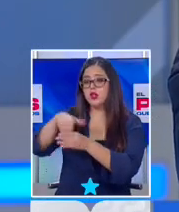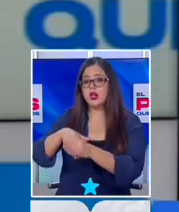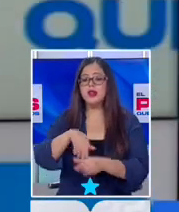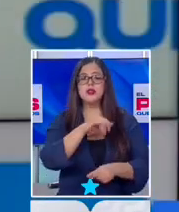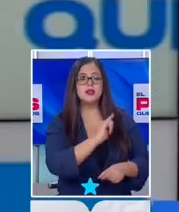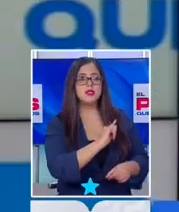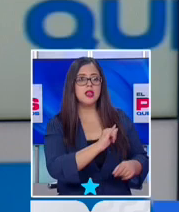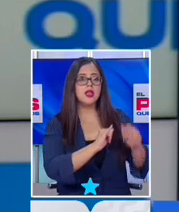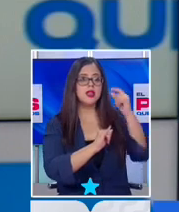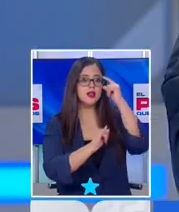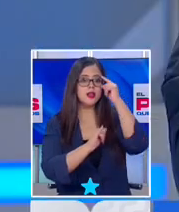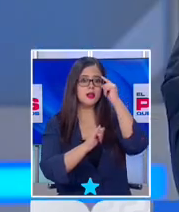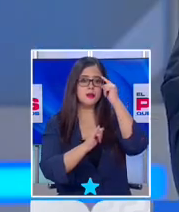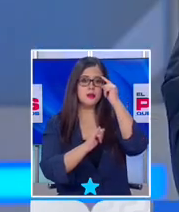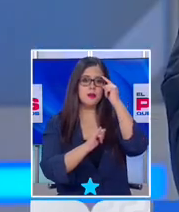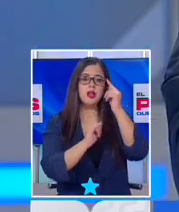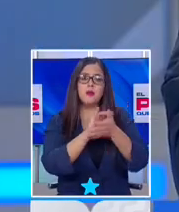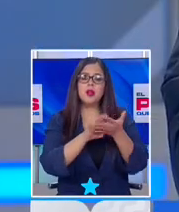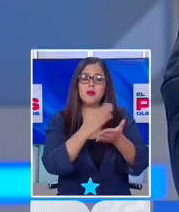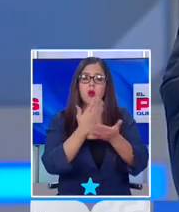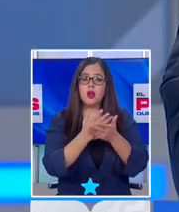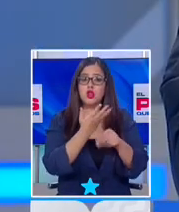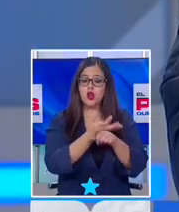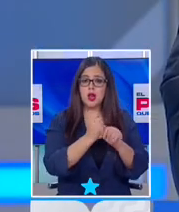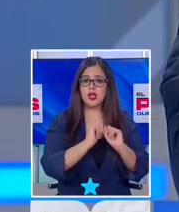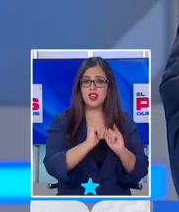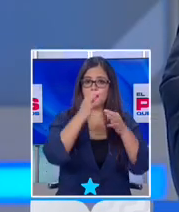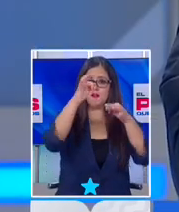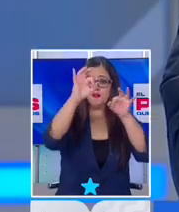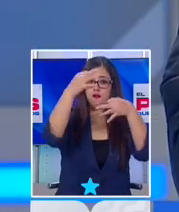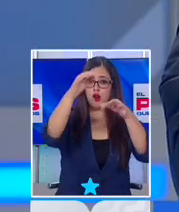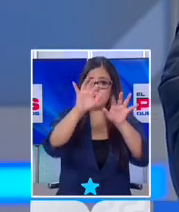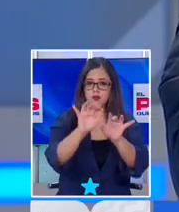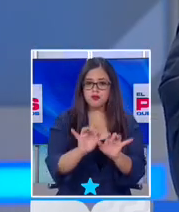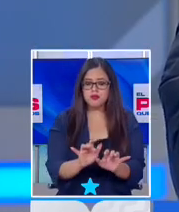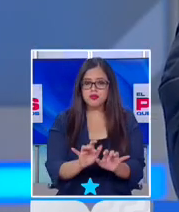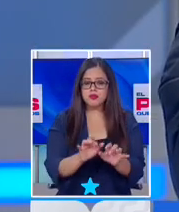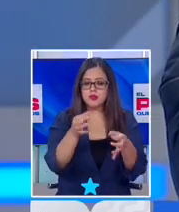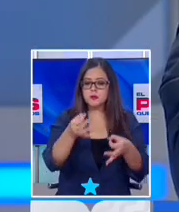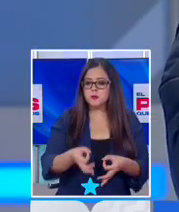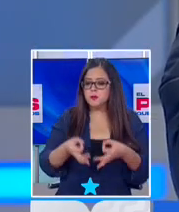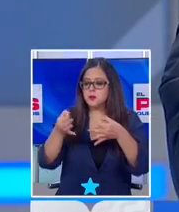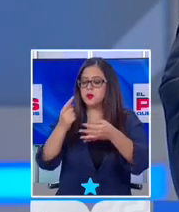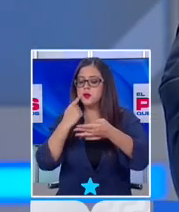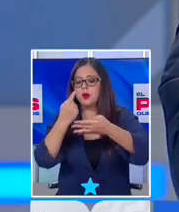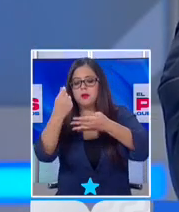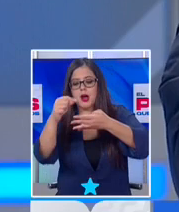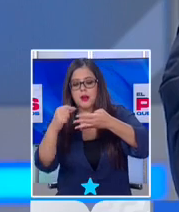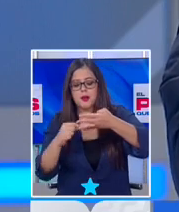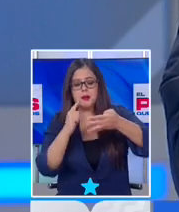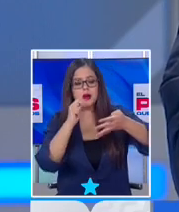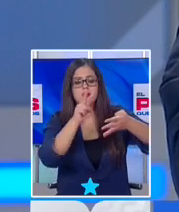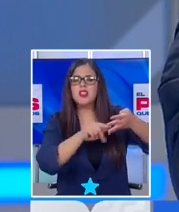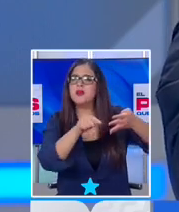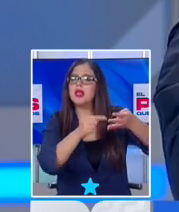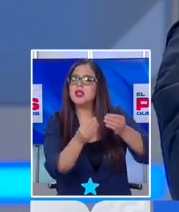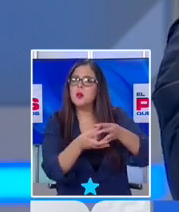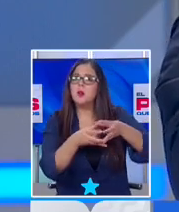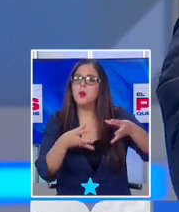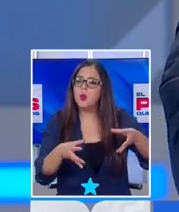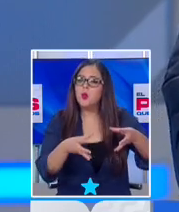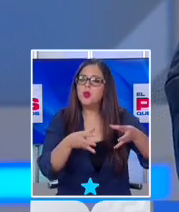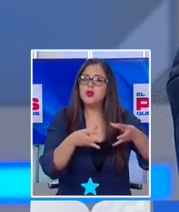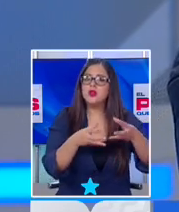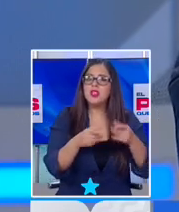exactamente porque cuando nosotros sale un informe tenemos que estudiarlo mira esto es mucho estamos muy